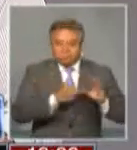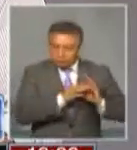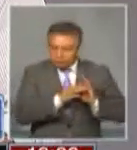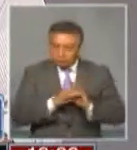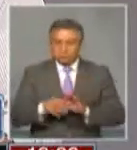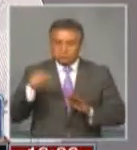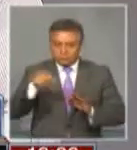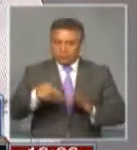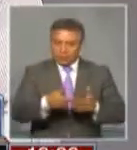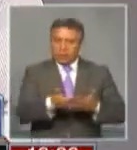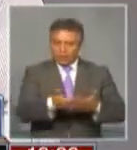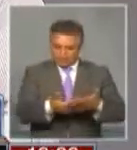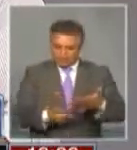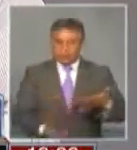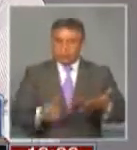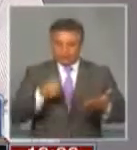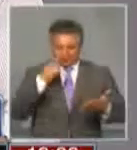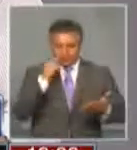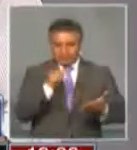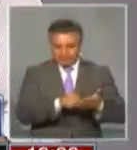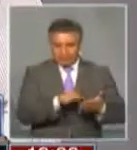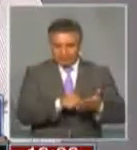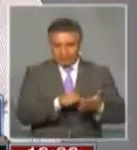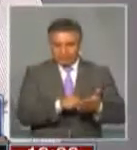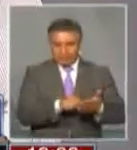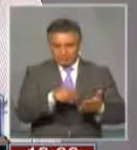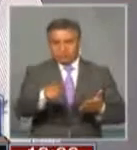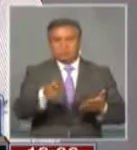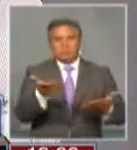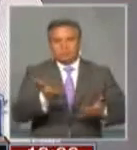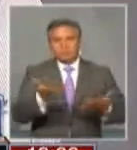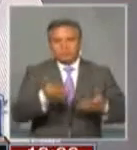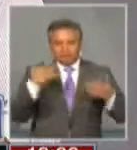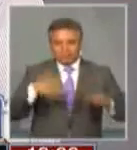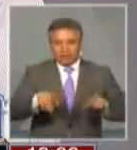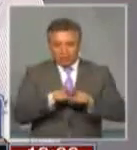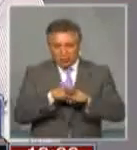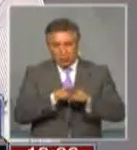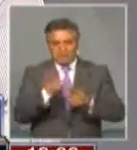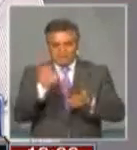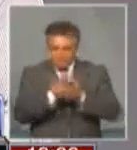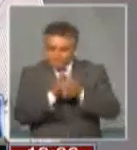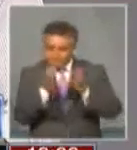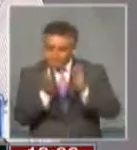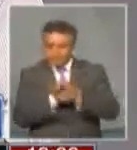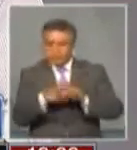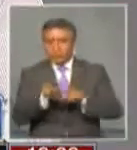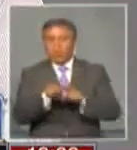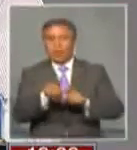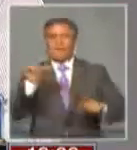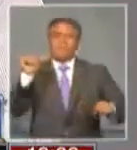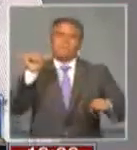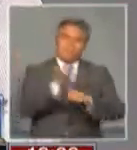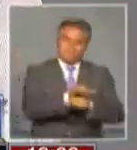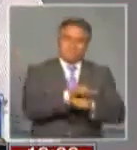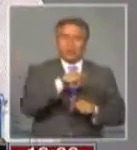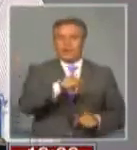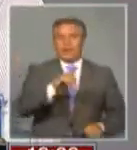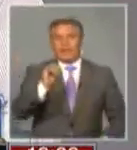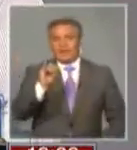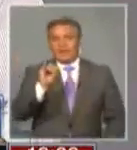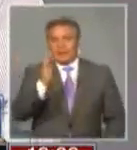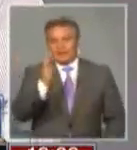estos antecedentes que habían recibido de lo que se había fraguado para defraudar al fisco, ¿cierto?, este sistema.